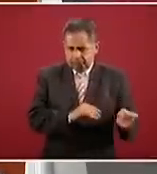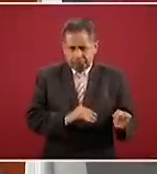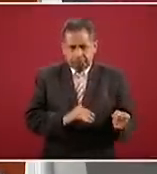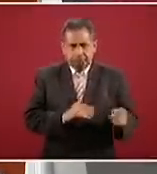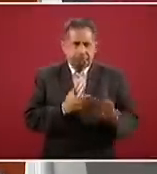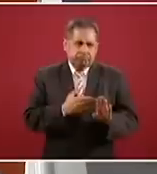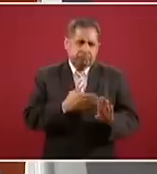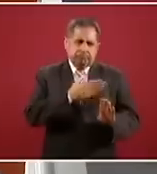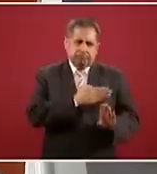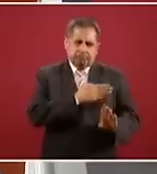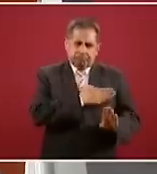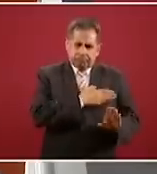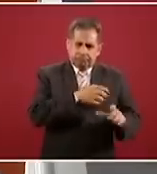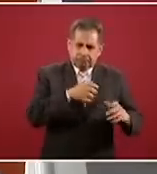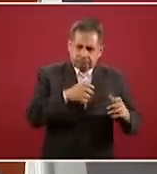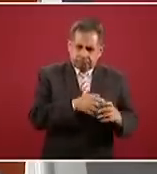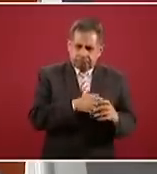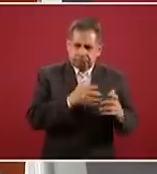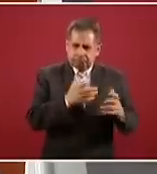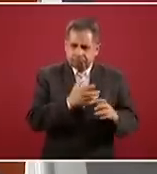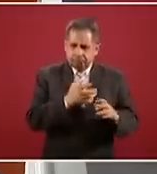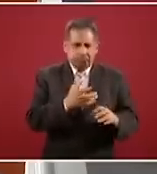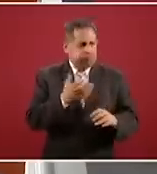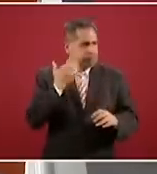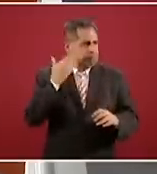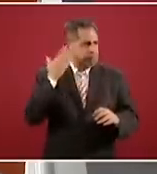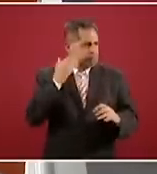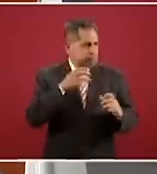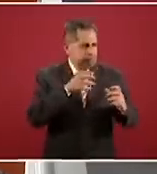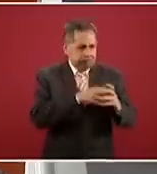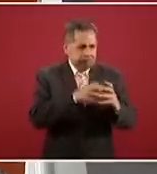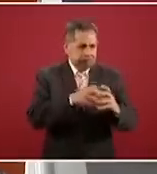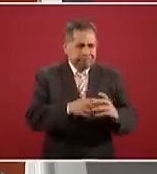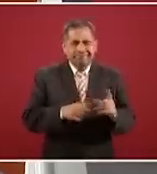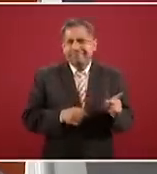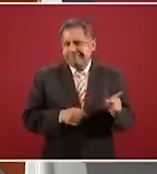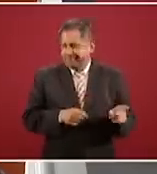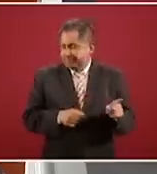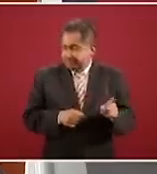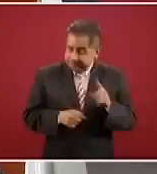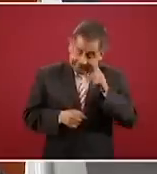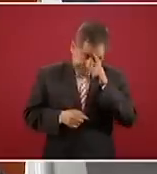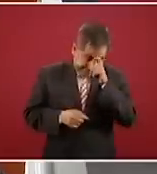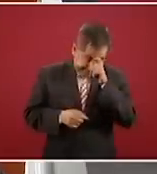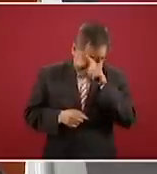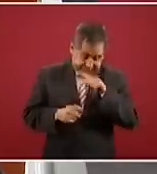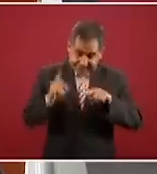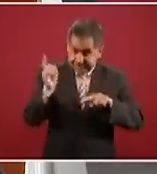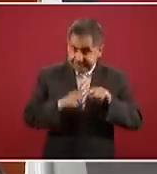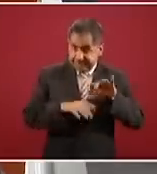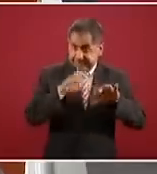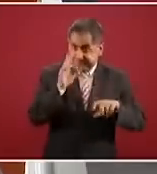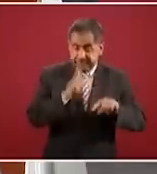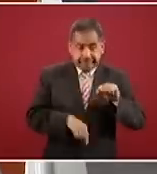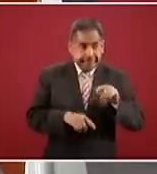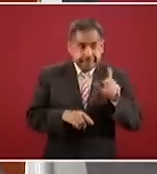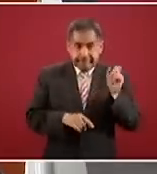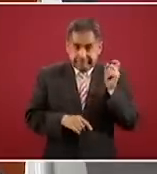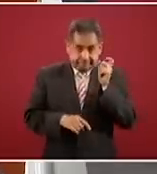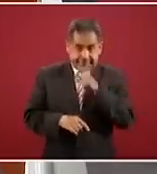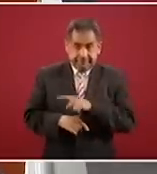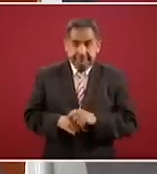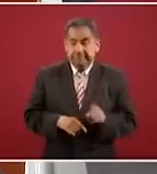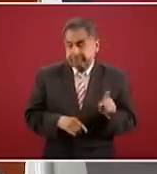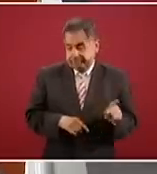hechas de tiempo atrás, que son las que nos están costando más trabajo.